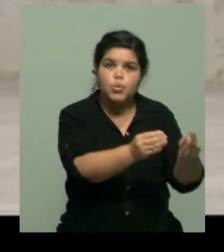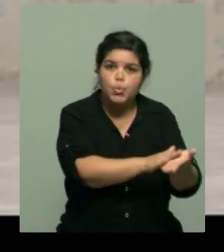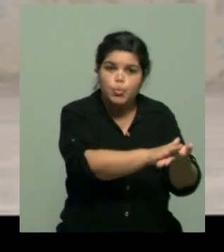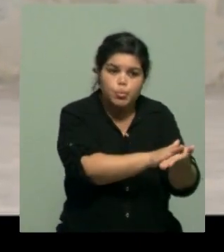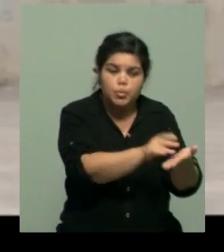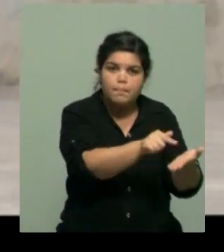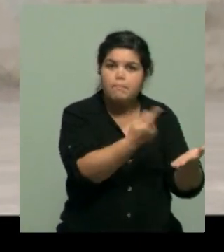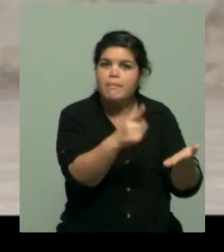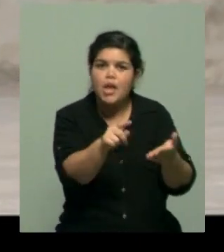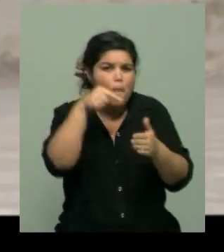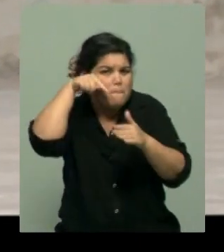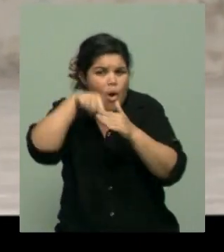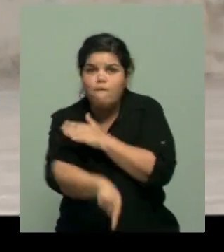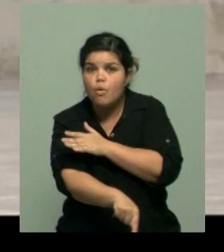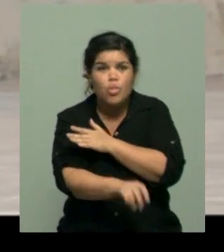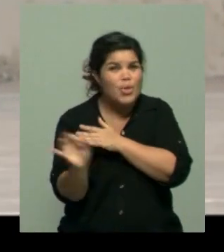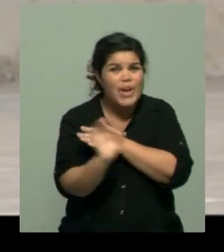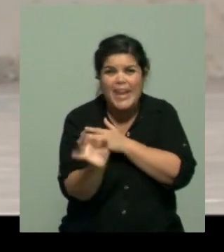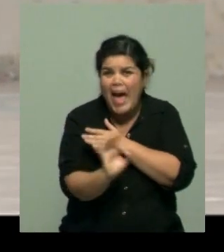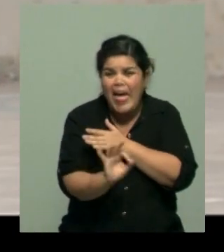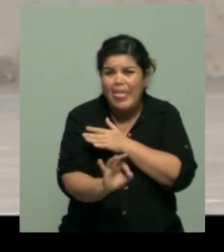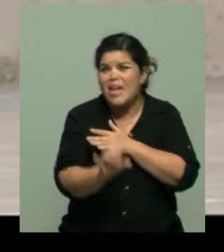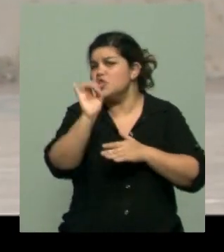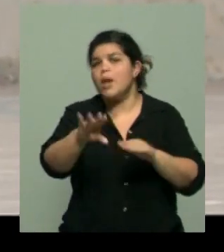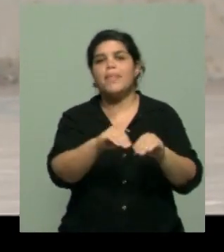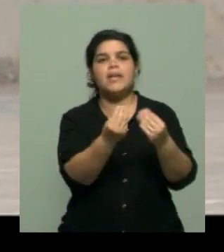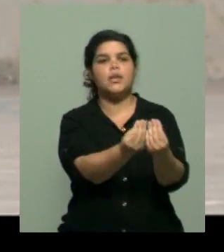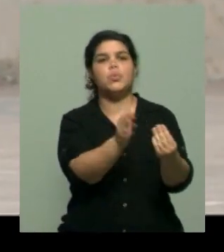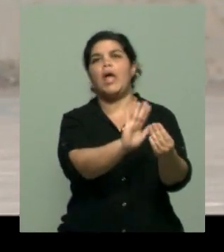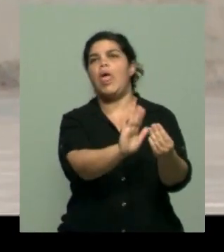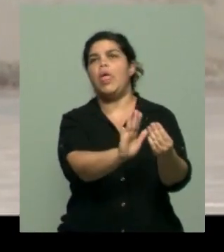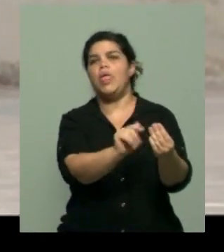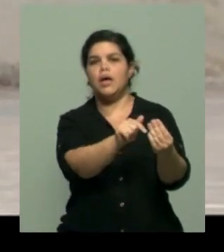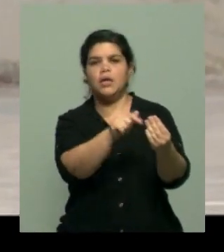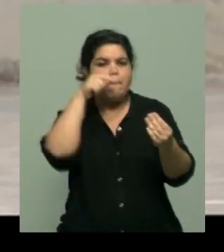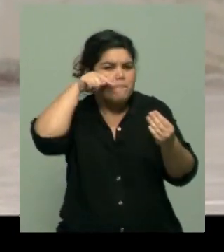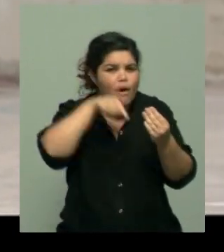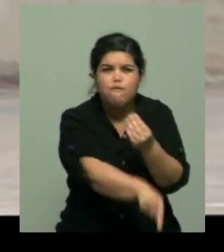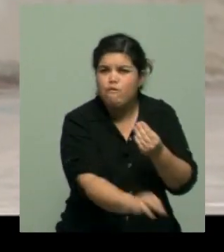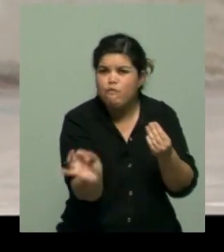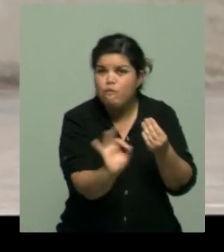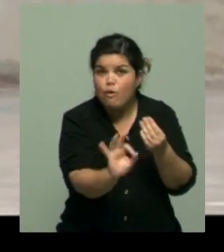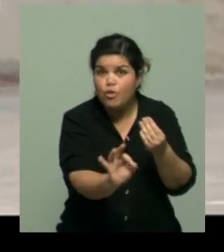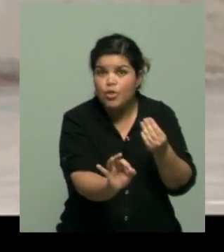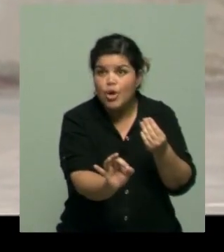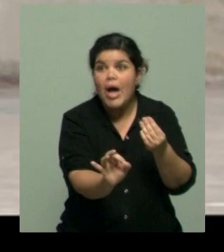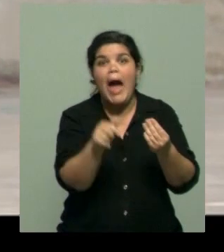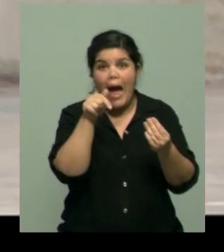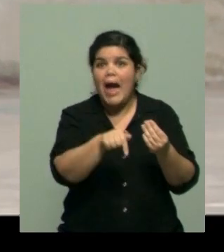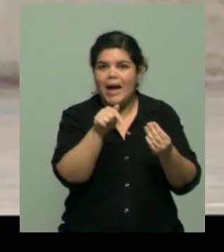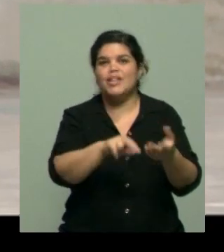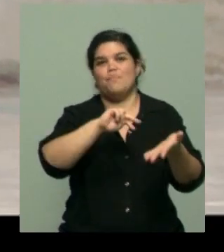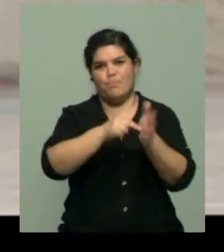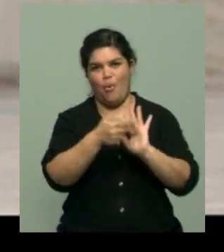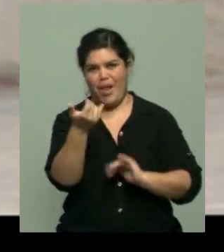los resultados, o qué es la estructural que necesita ser atendido para que este resultado cambie,